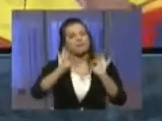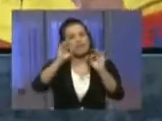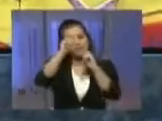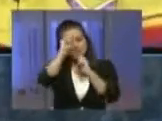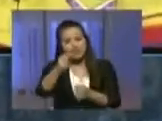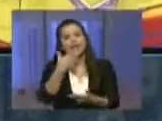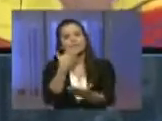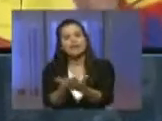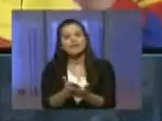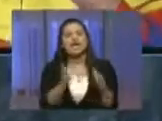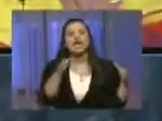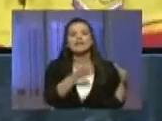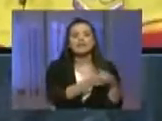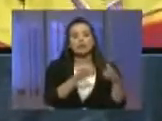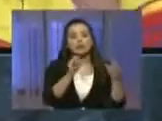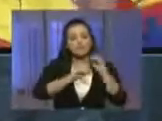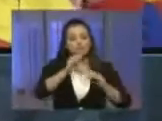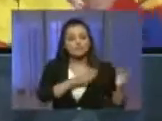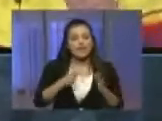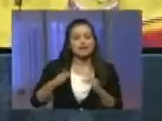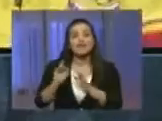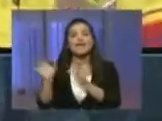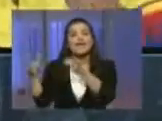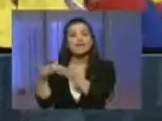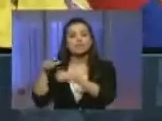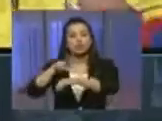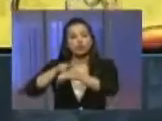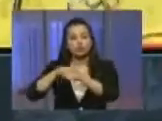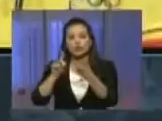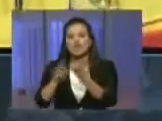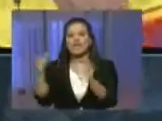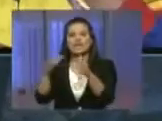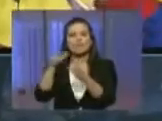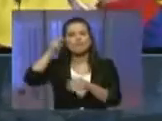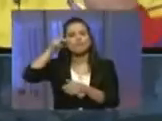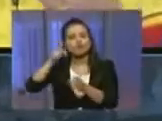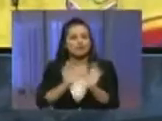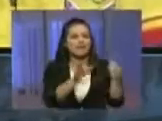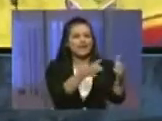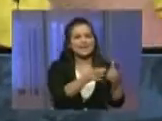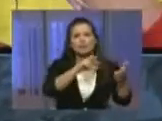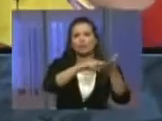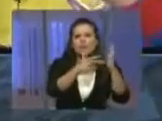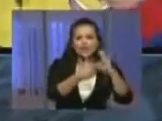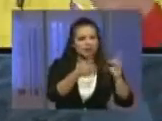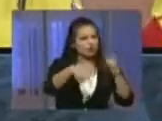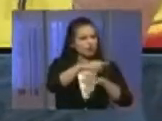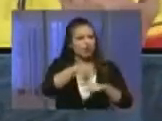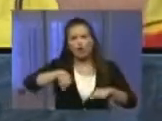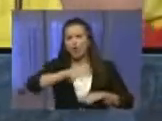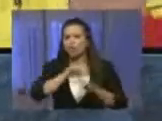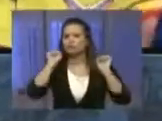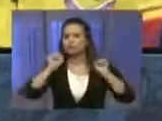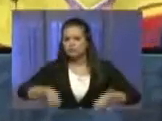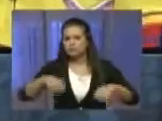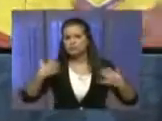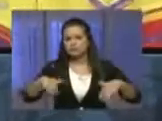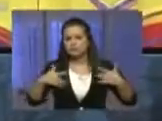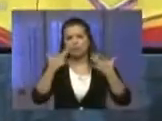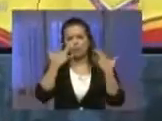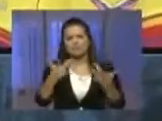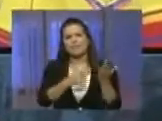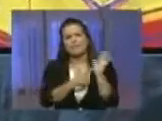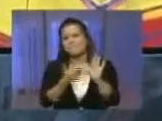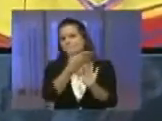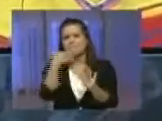equipos de planificadores a todos los equipos médicos a todos los entrenadores a todos los técnicos que están dando también la demostración de lo mejor Pero yo